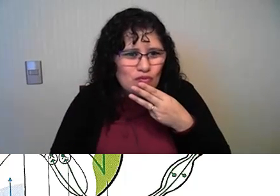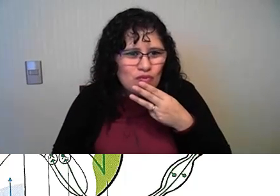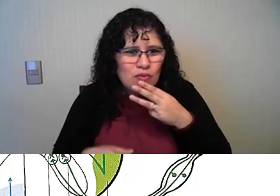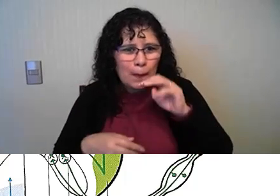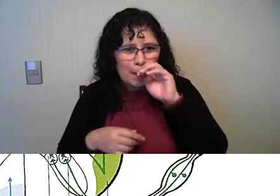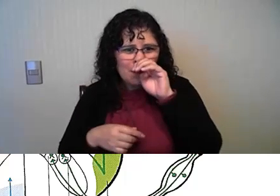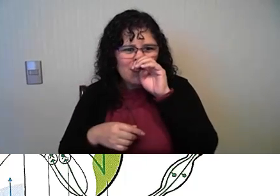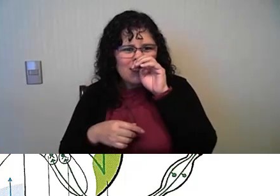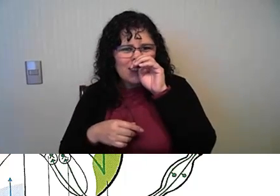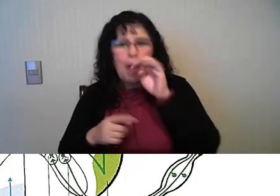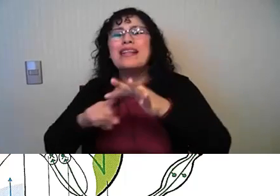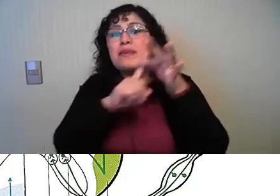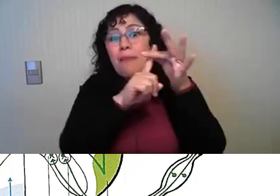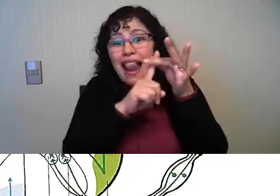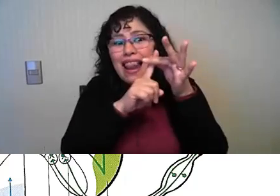El principal,